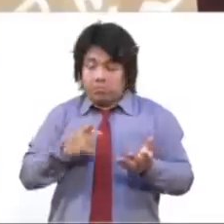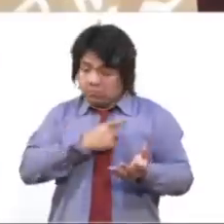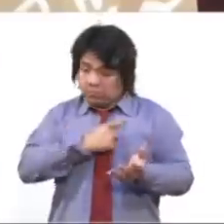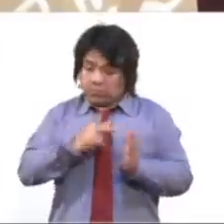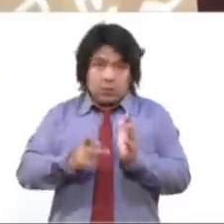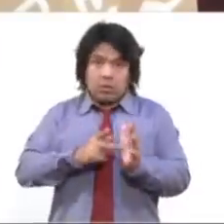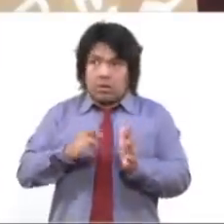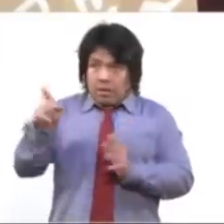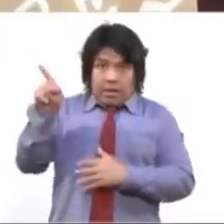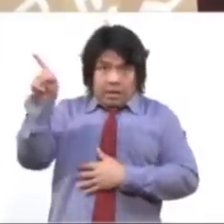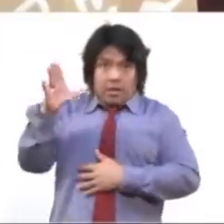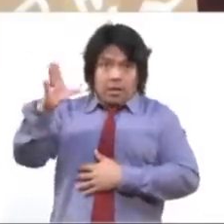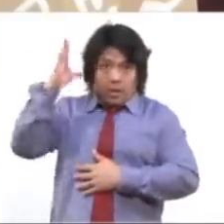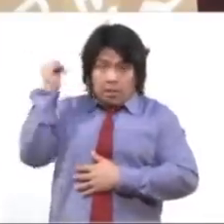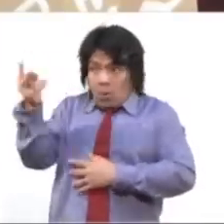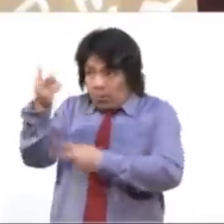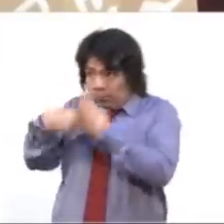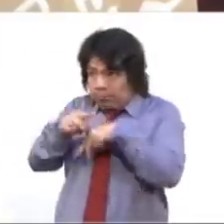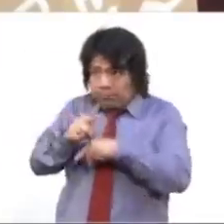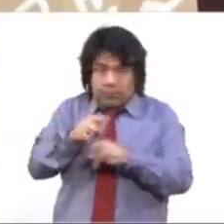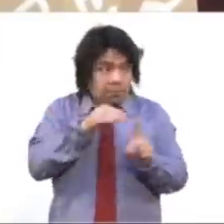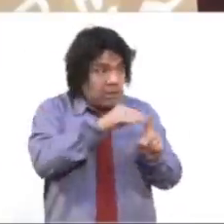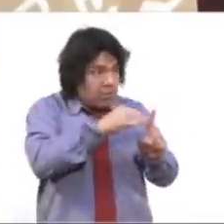sin ninguna orden, sin ningún oficio de colaboración.